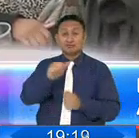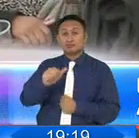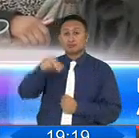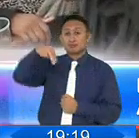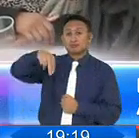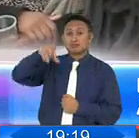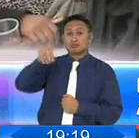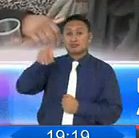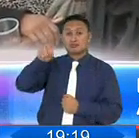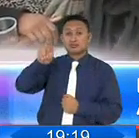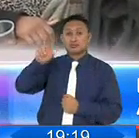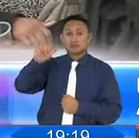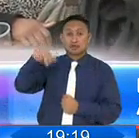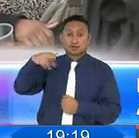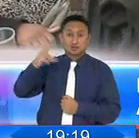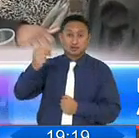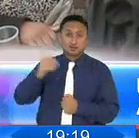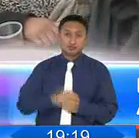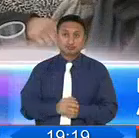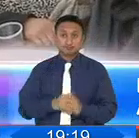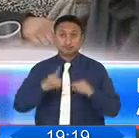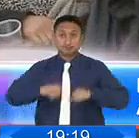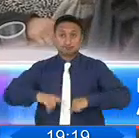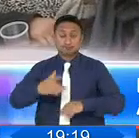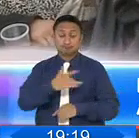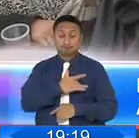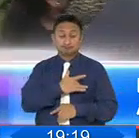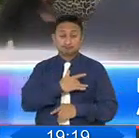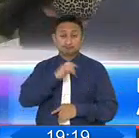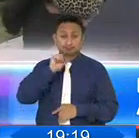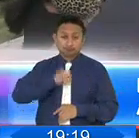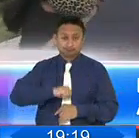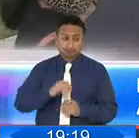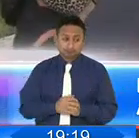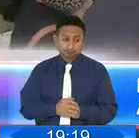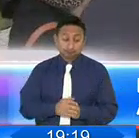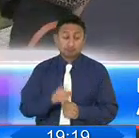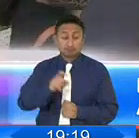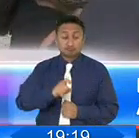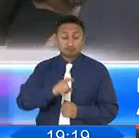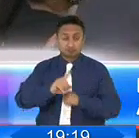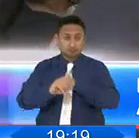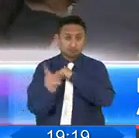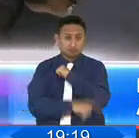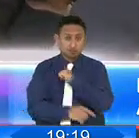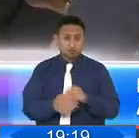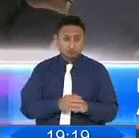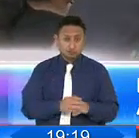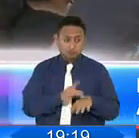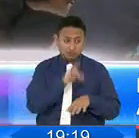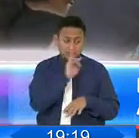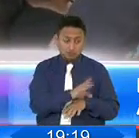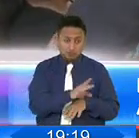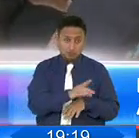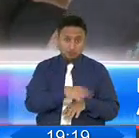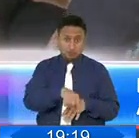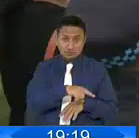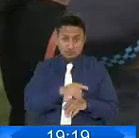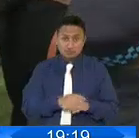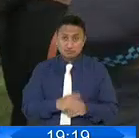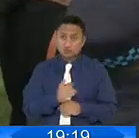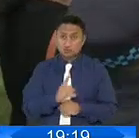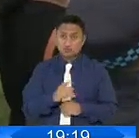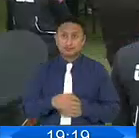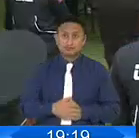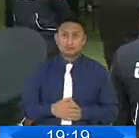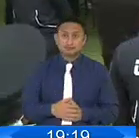Con tristeza, pero también con necesidad de justicia, porque afirman que las cosas no tenían por qué terminar